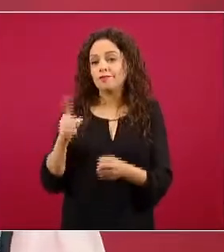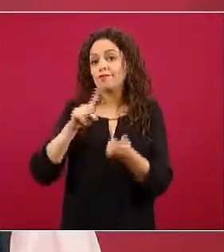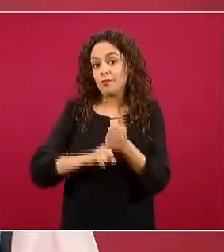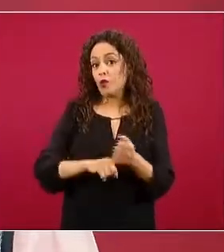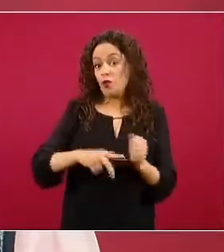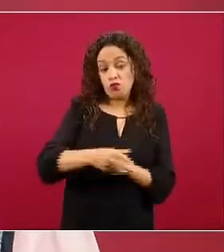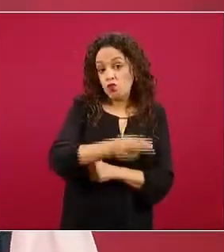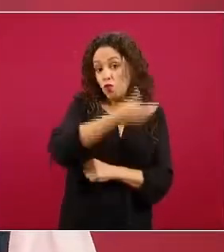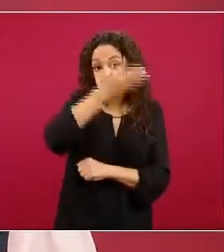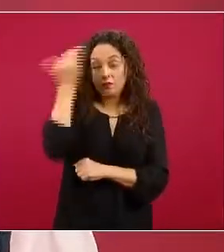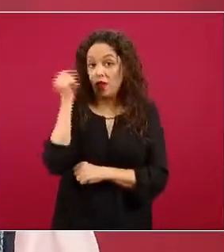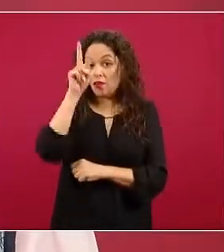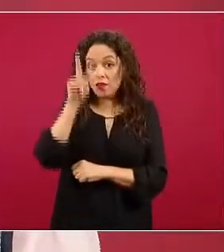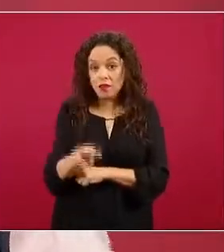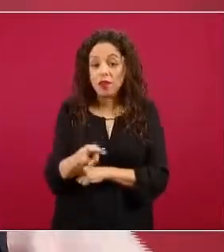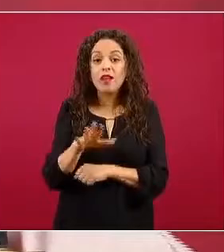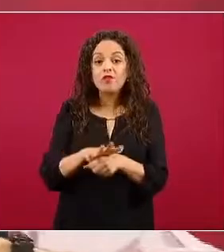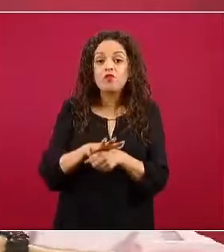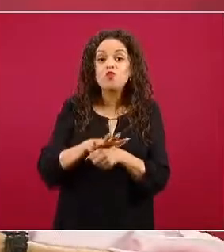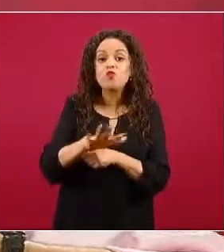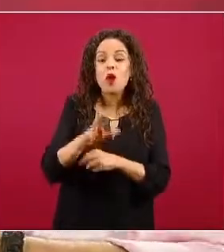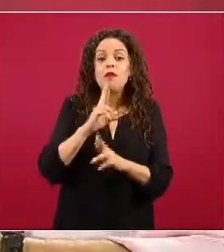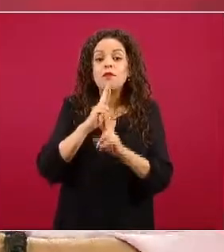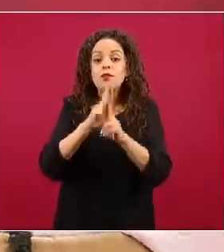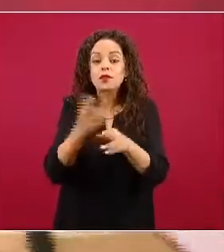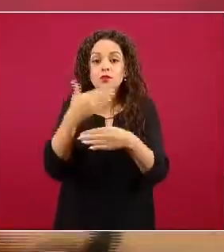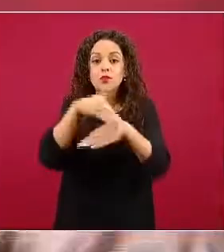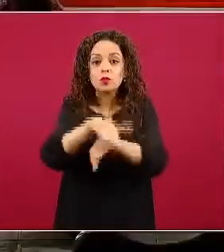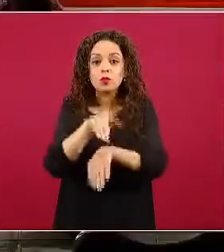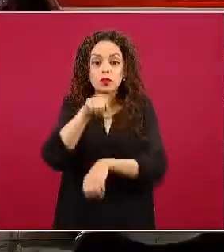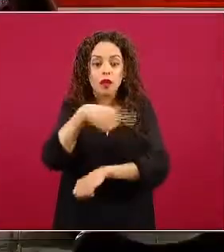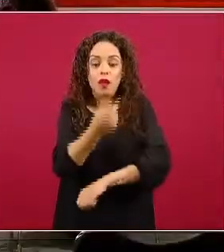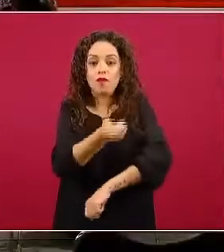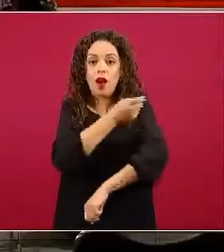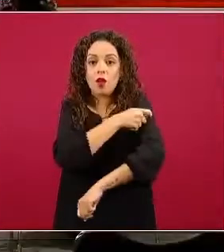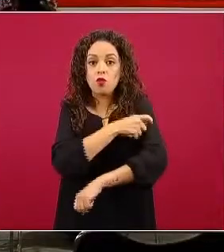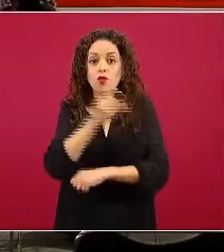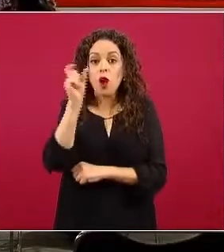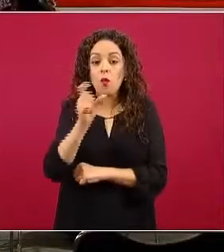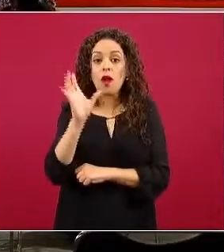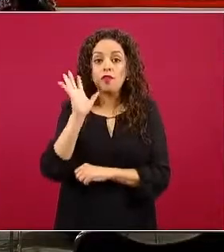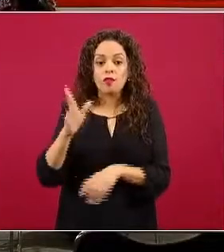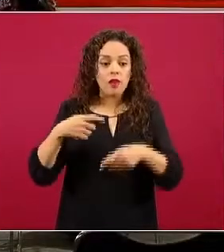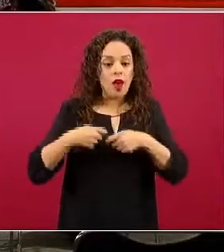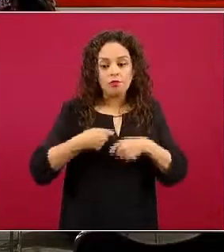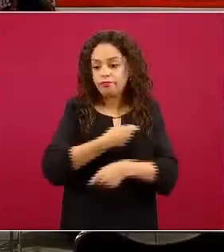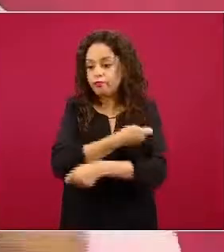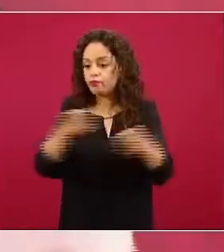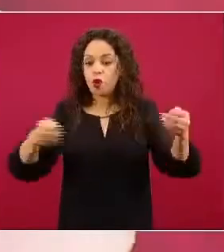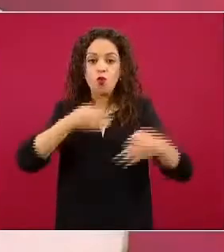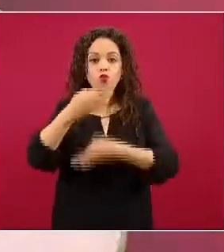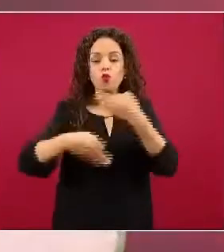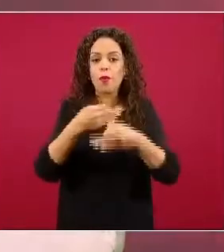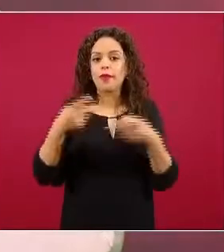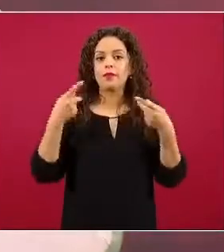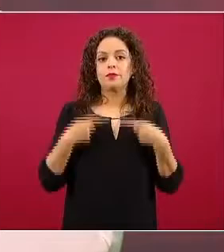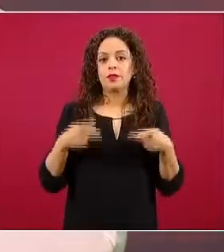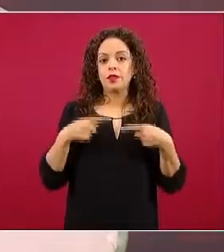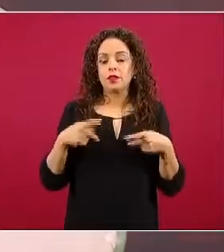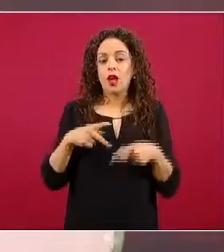comportamiento de cualquiera de las vacunas una vez que se metan a todo el mundo, y no